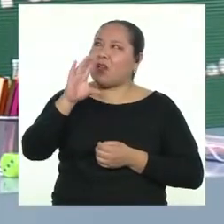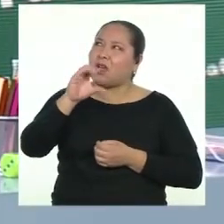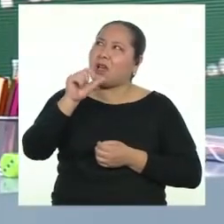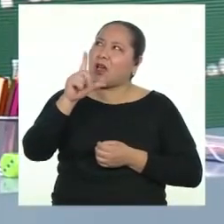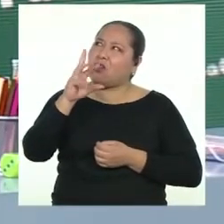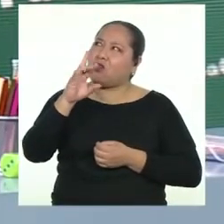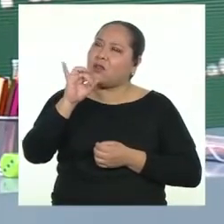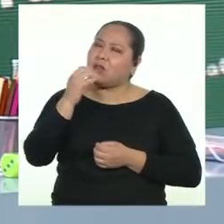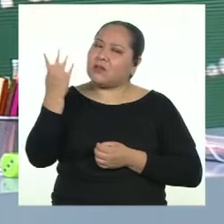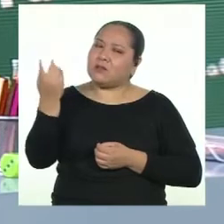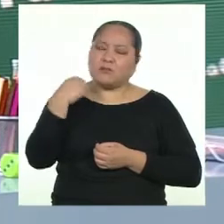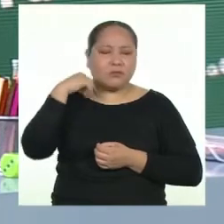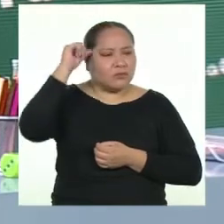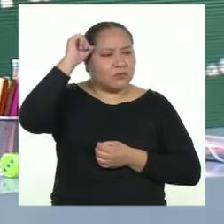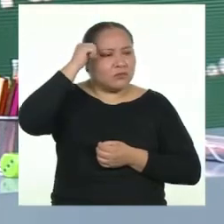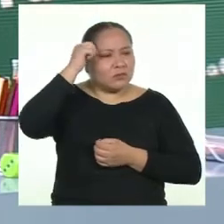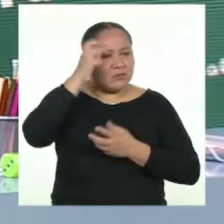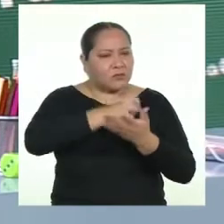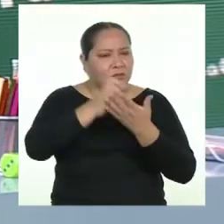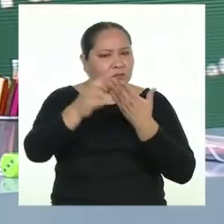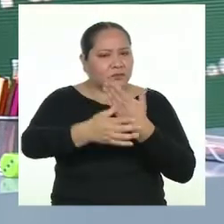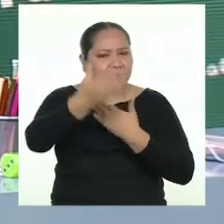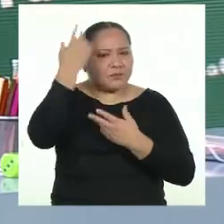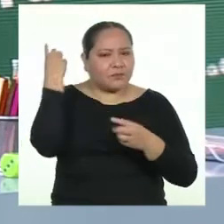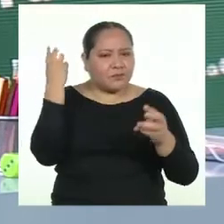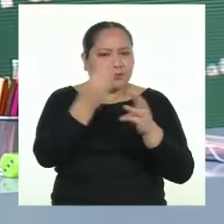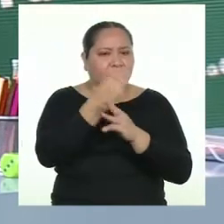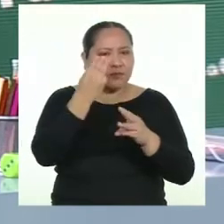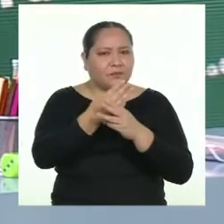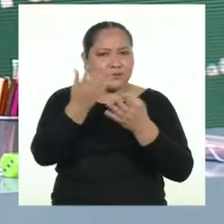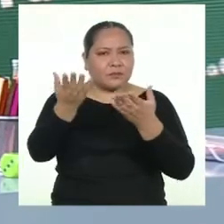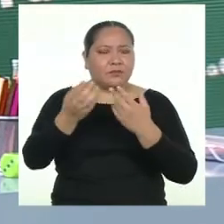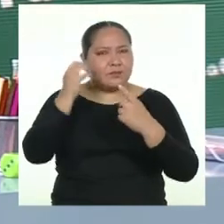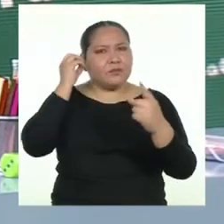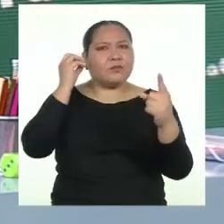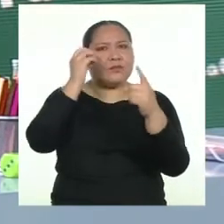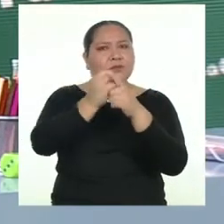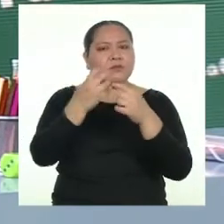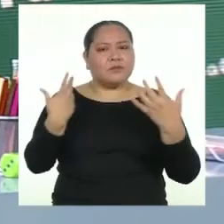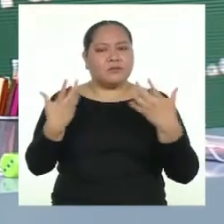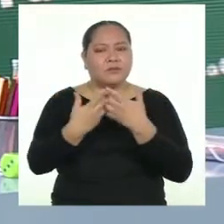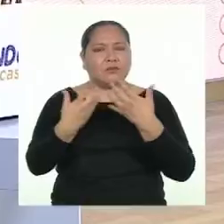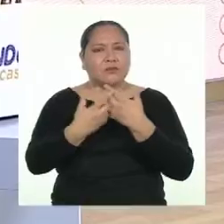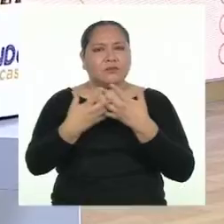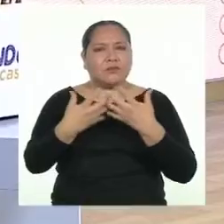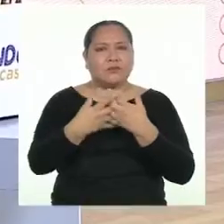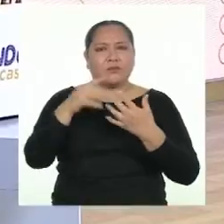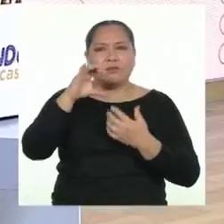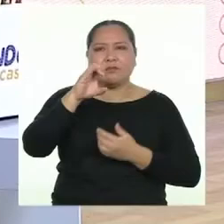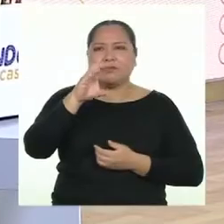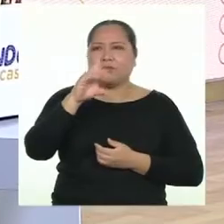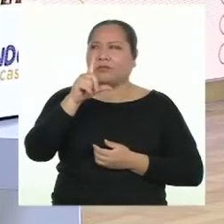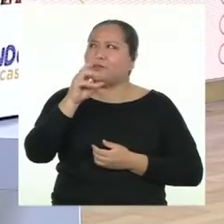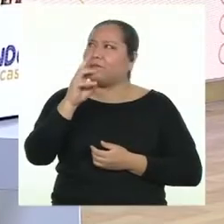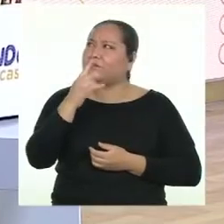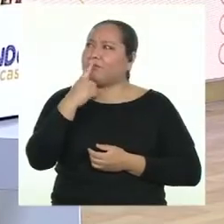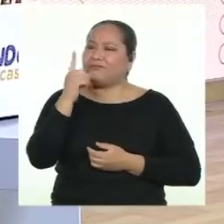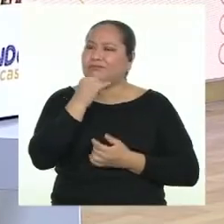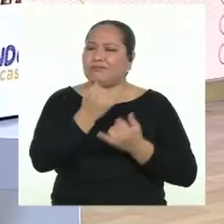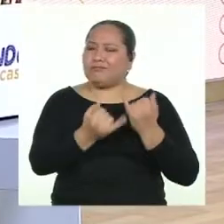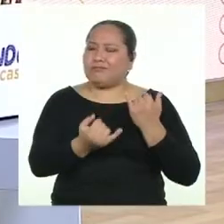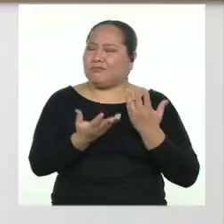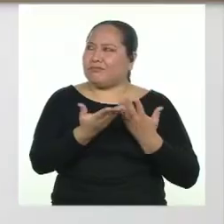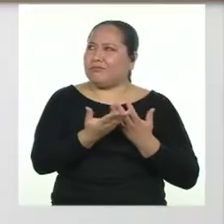ahora que recuerdo, en el programa anterior de mate nos dejaron un reto que tenía que ver con calorías. Pero no pude terminar